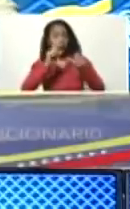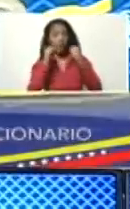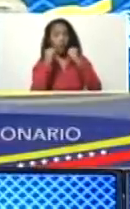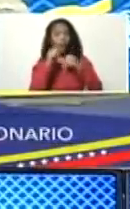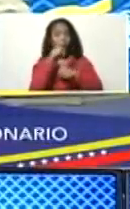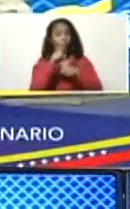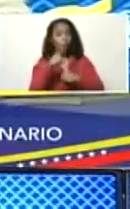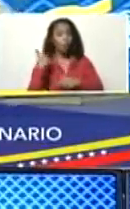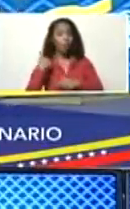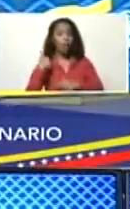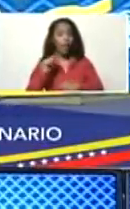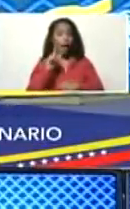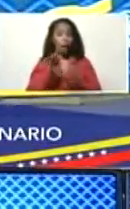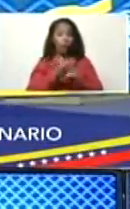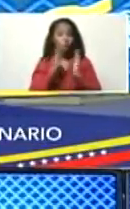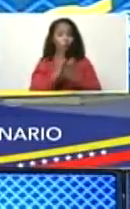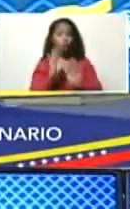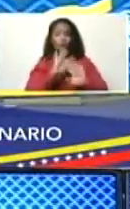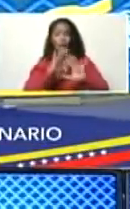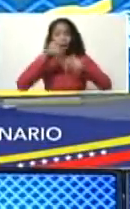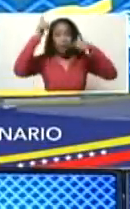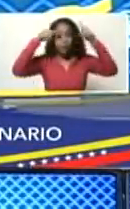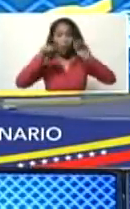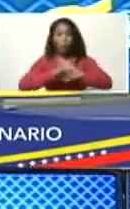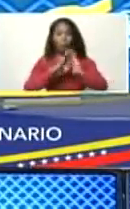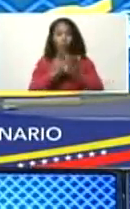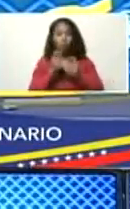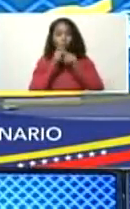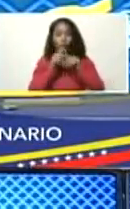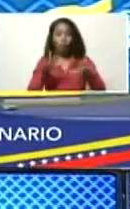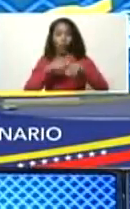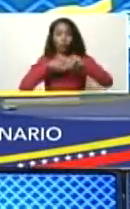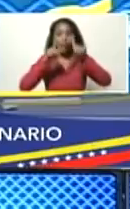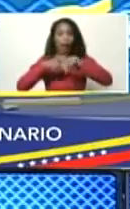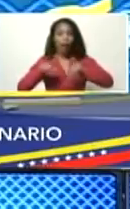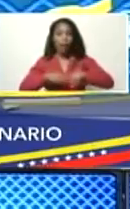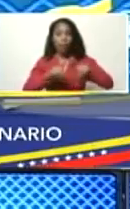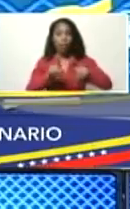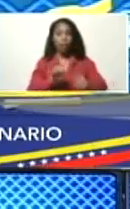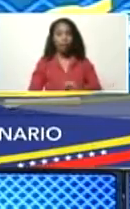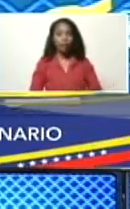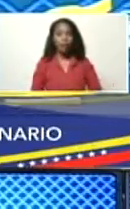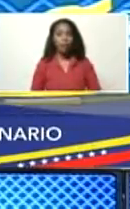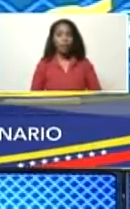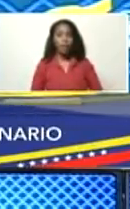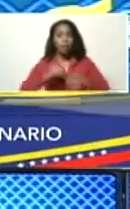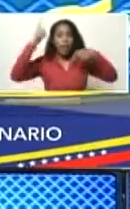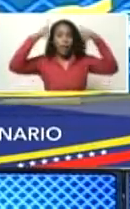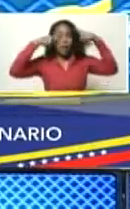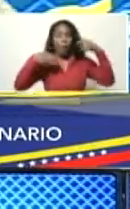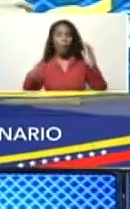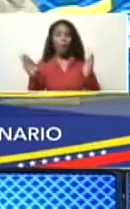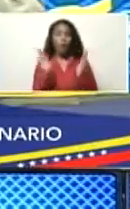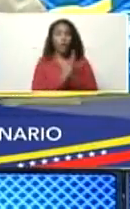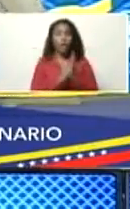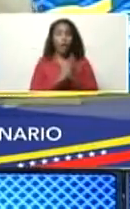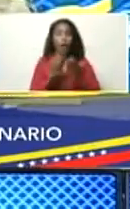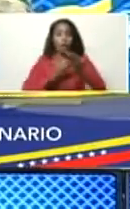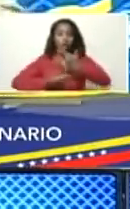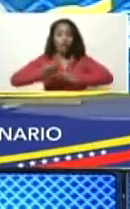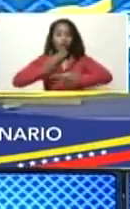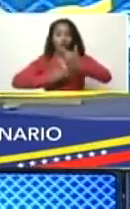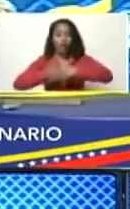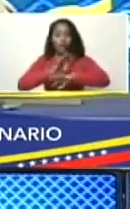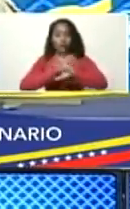en el mundo. Ya Chávez hablaba del mundo multipolar. Y Chávez establecía relaciones ya